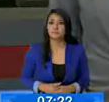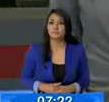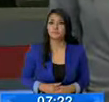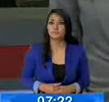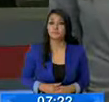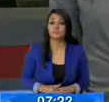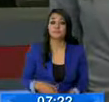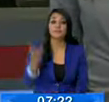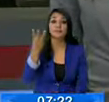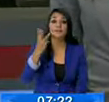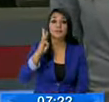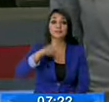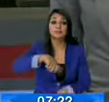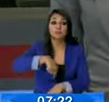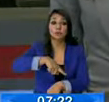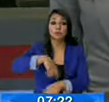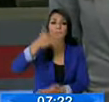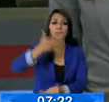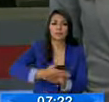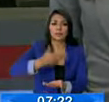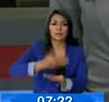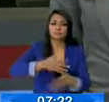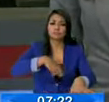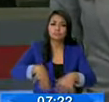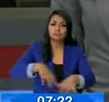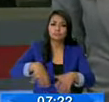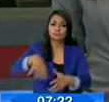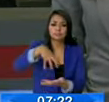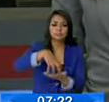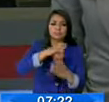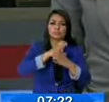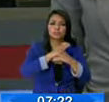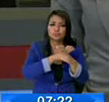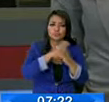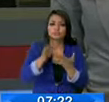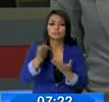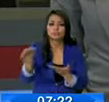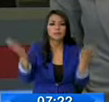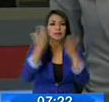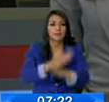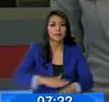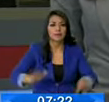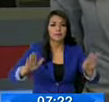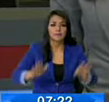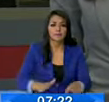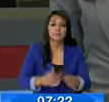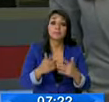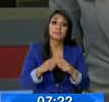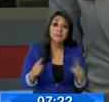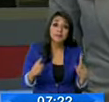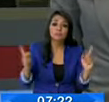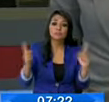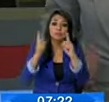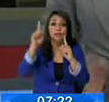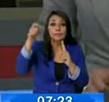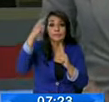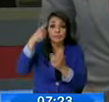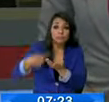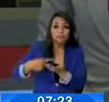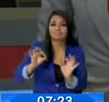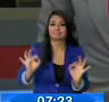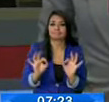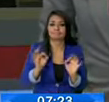Luego de 16 horas de paro de transporte intra e interprovincial, se levantó la medida, aunque no hubo ningún acercamiento con el gobierno. Ahora